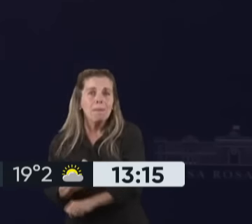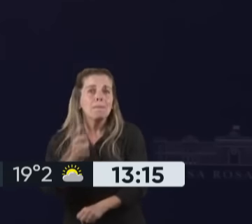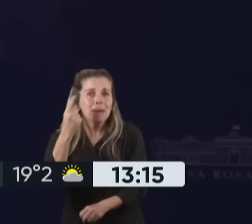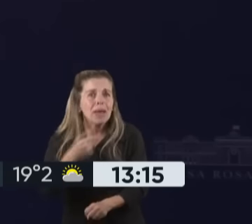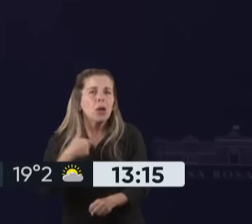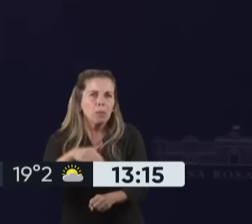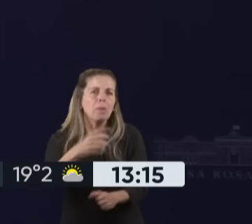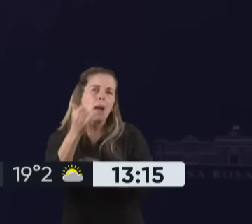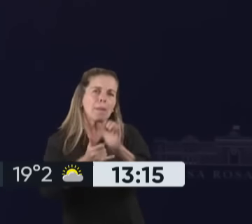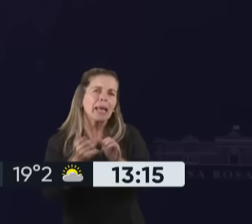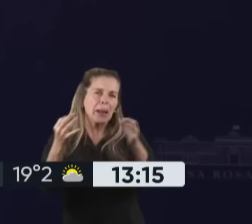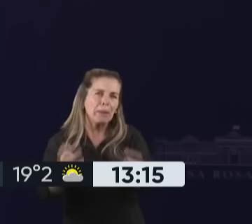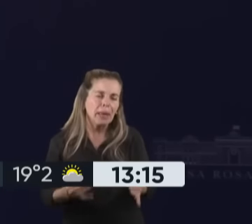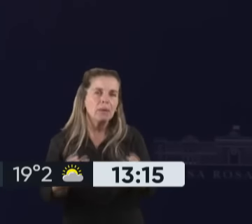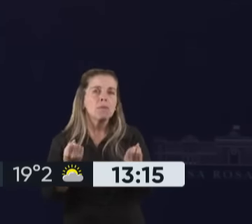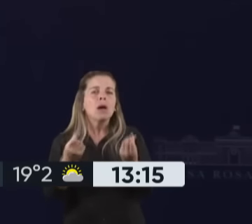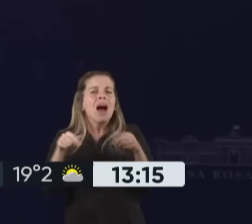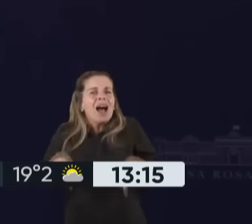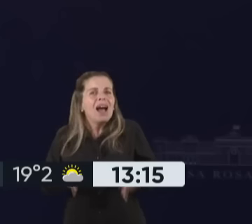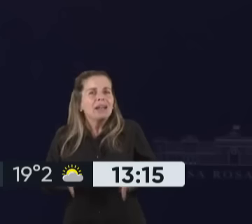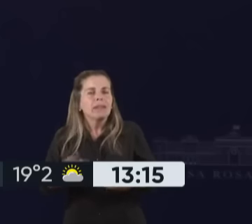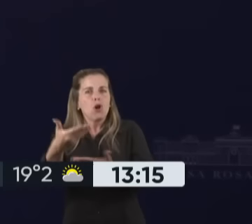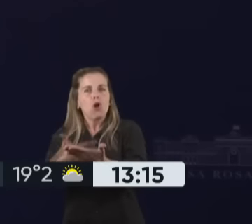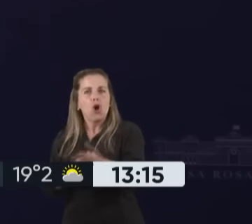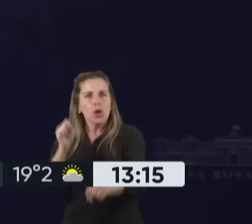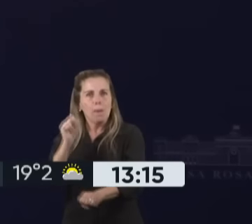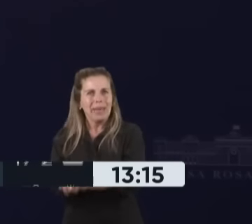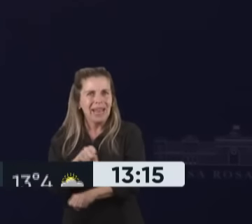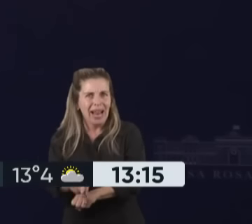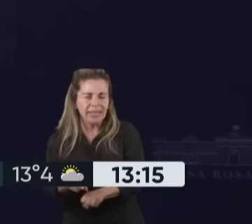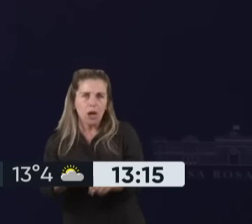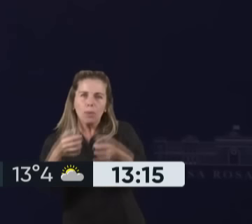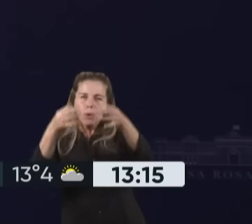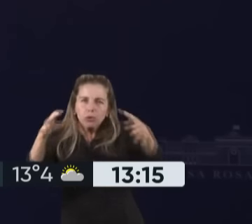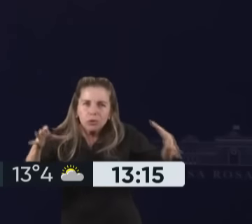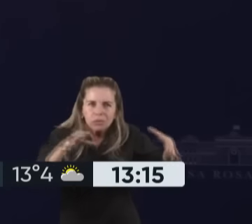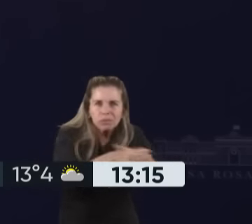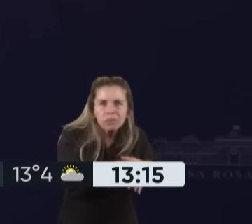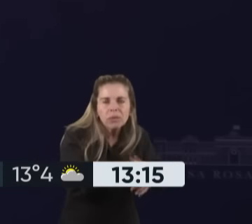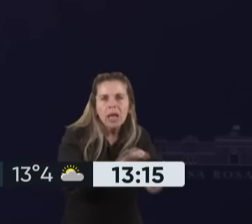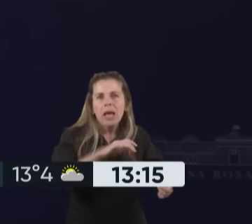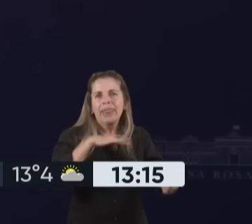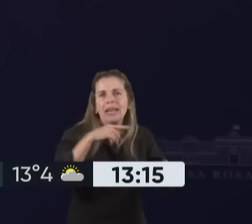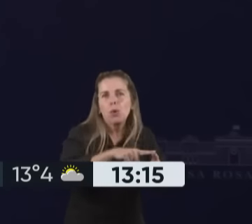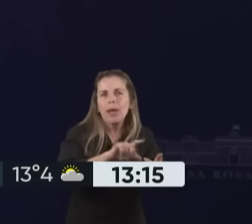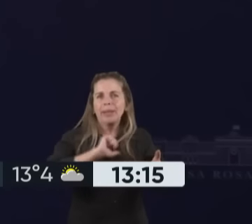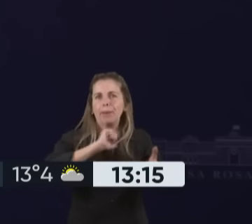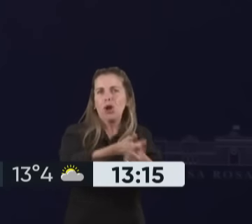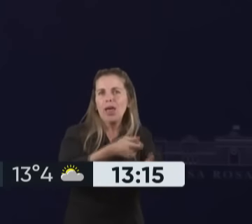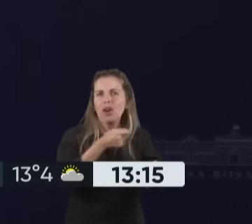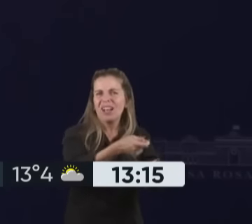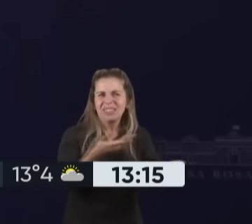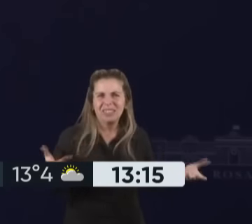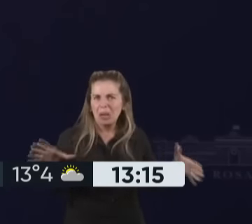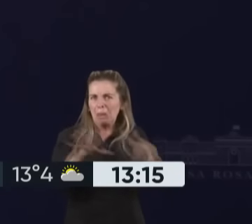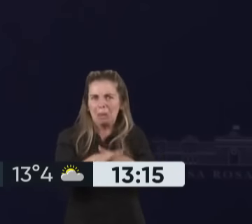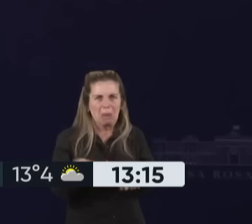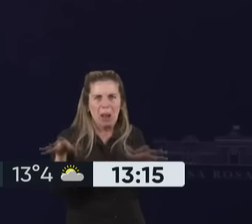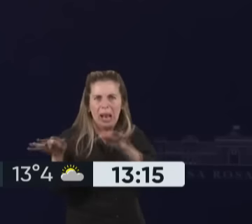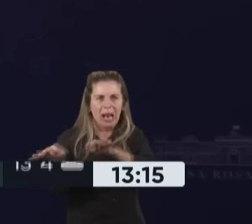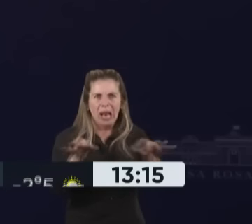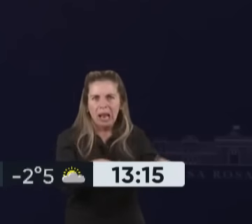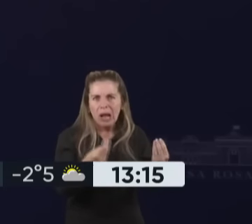diagnóstico. El Código Penal vigente está hecho a medida de los delincuentes, los violadores y los asesinos. Las condenas son insuficientes o